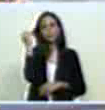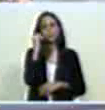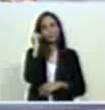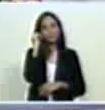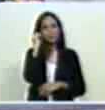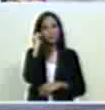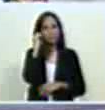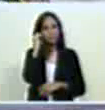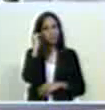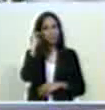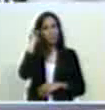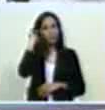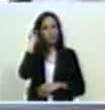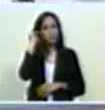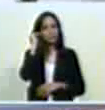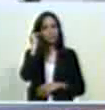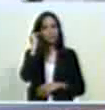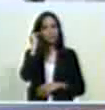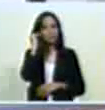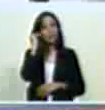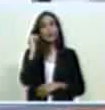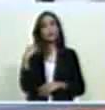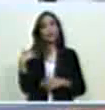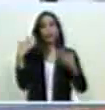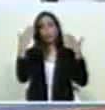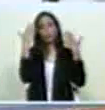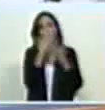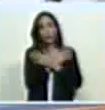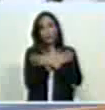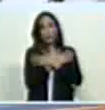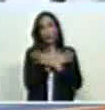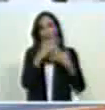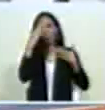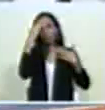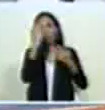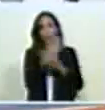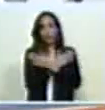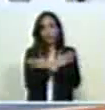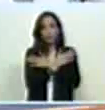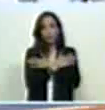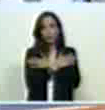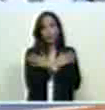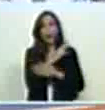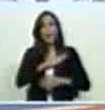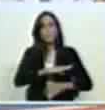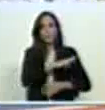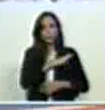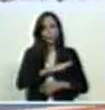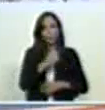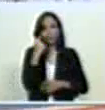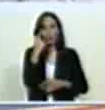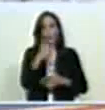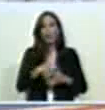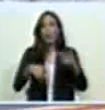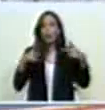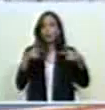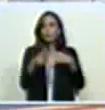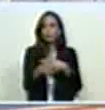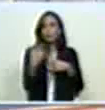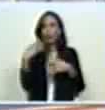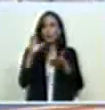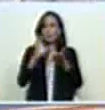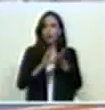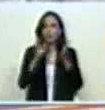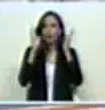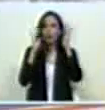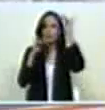yo felicito a la gente de la misión negra hipólita y estamos inaugurando este centro y yo quiero tener centros de